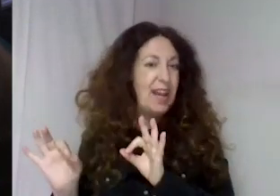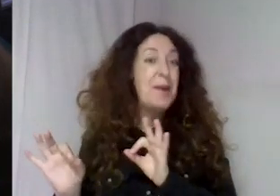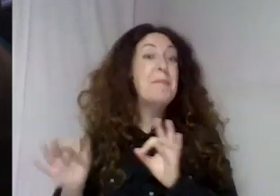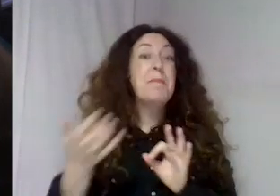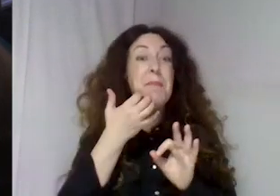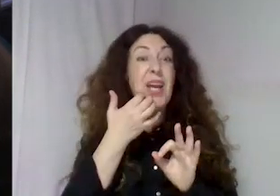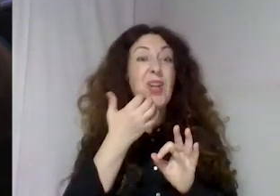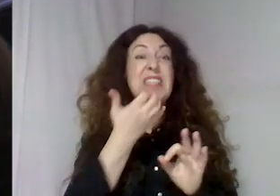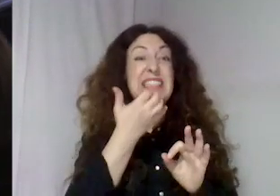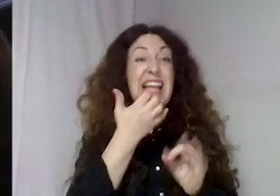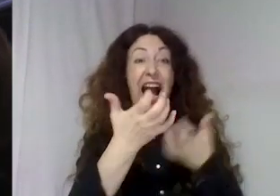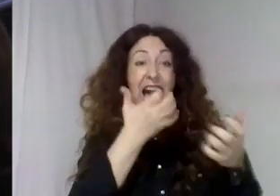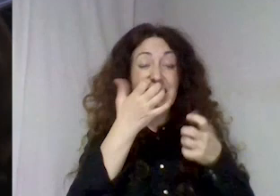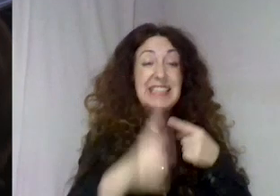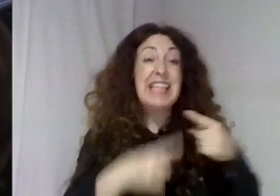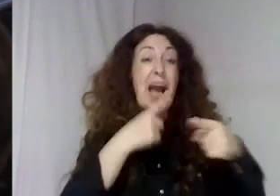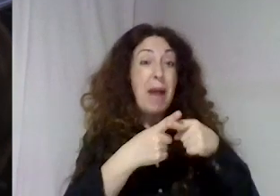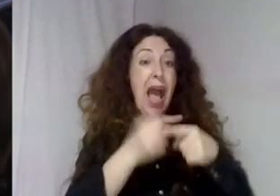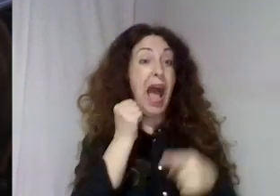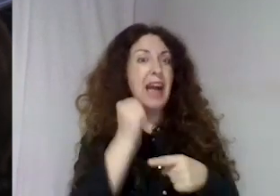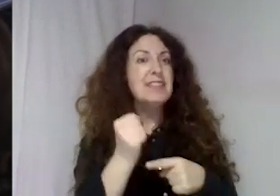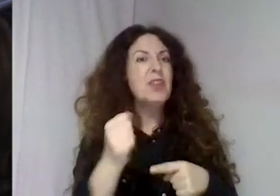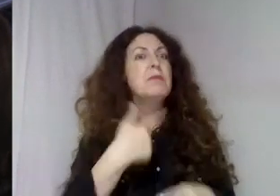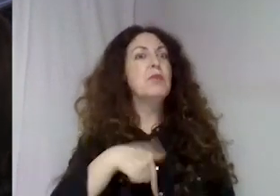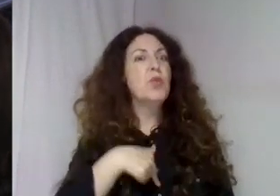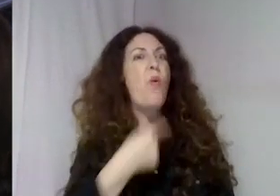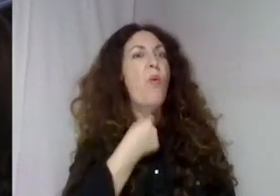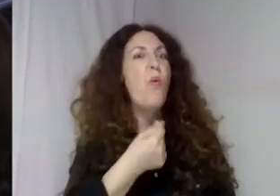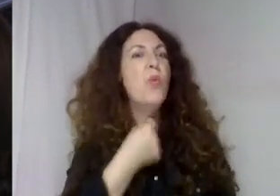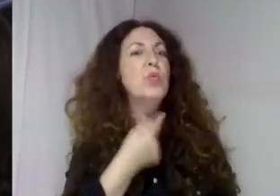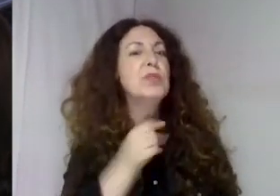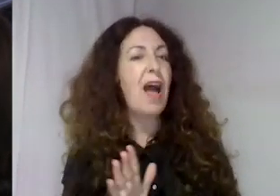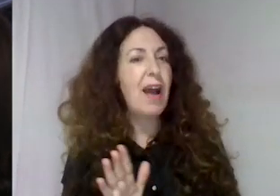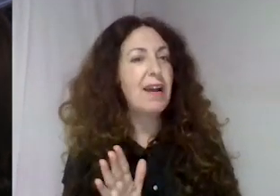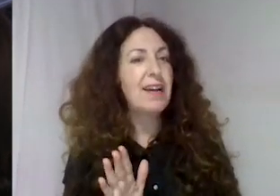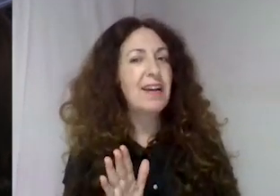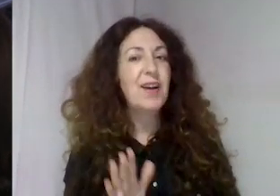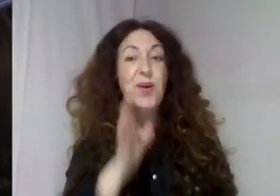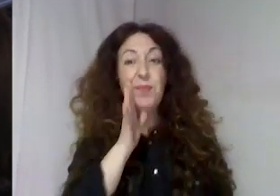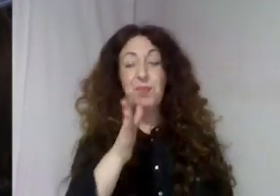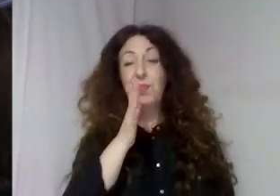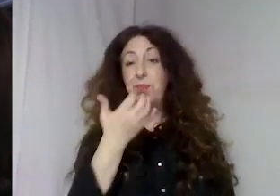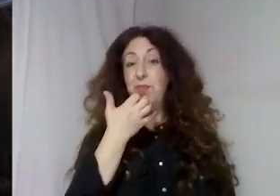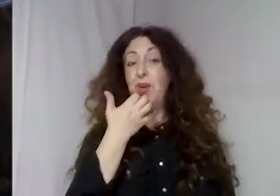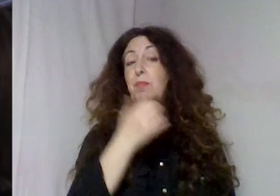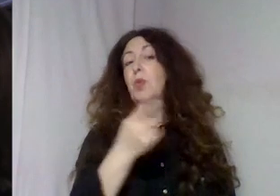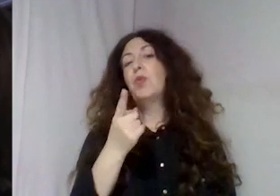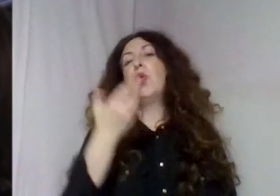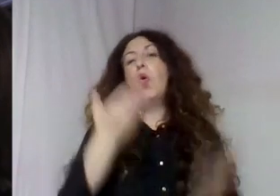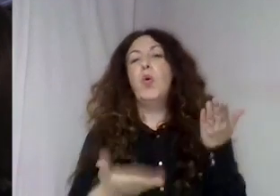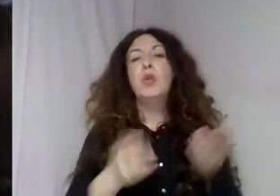desde el punto de vista conceptual, pues si la mujer es la musa es la que ha creado. En un mundo, tú hablabas del arte político, en un mundo como el